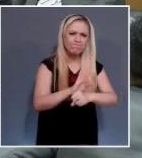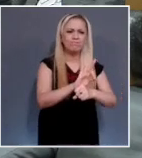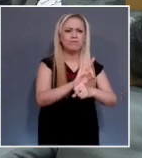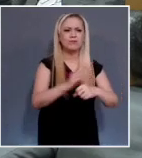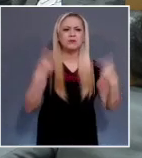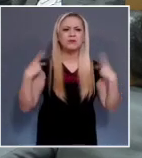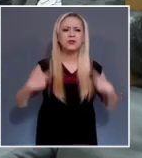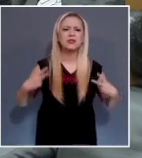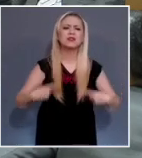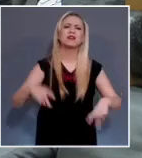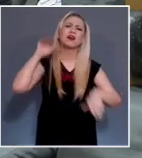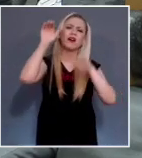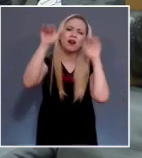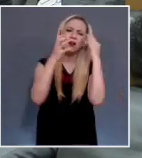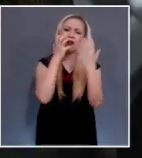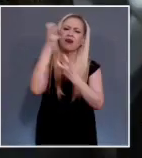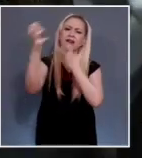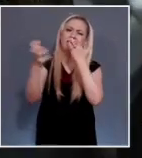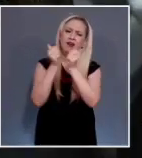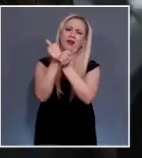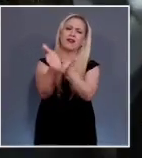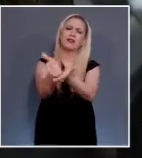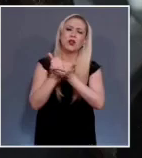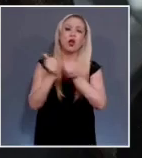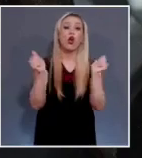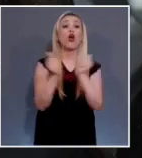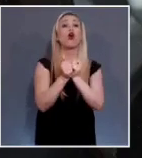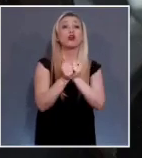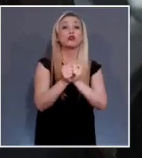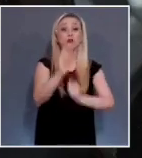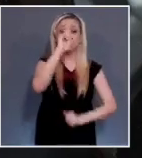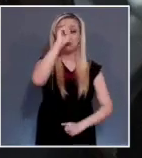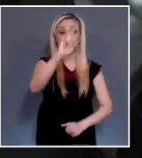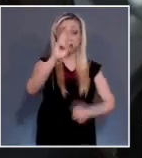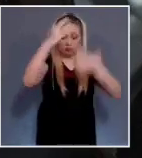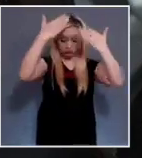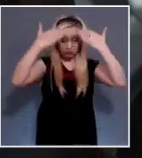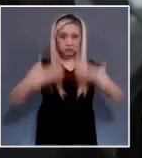personas de manera ética, novedosa, creativa.